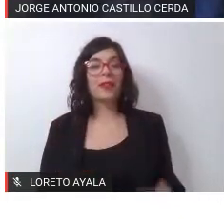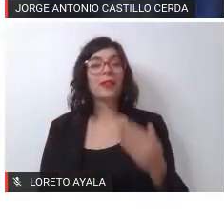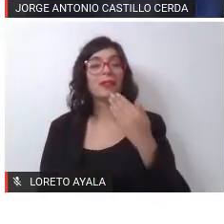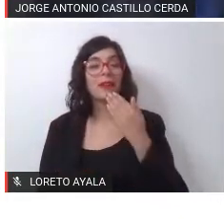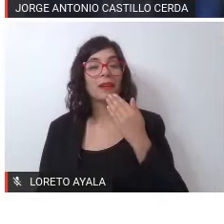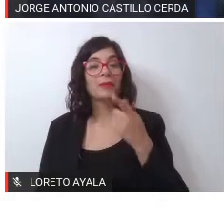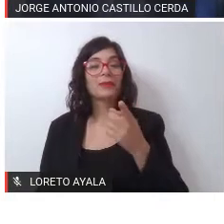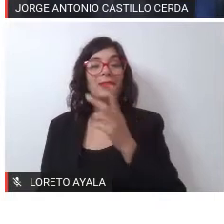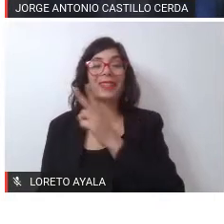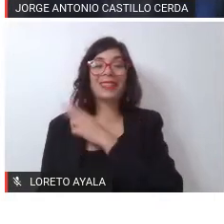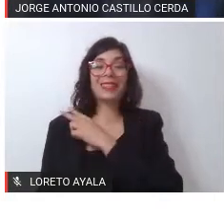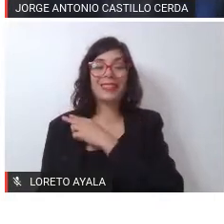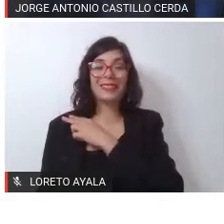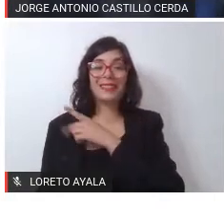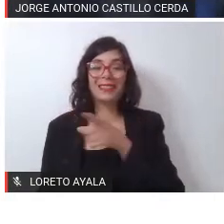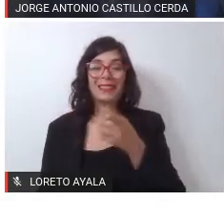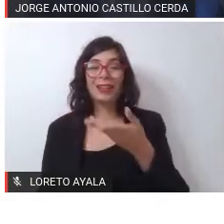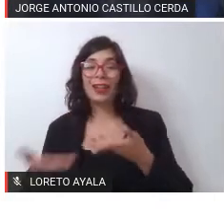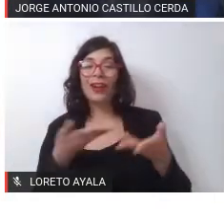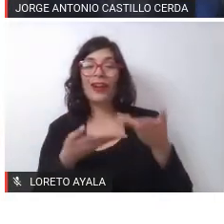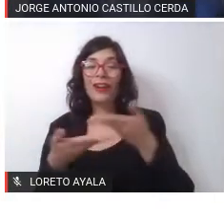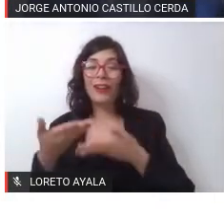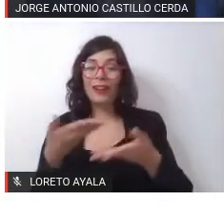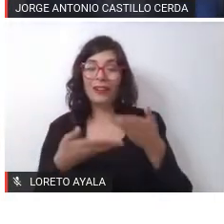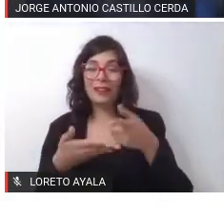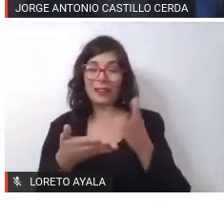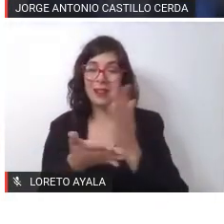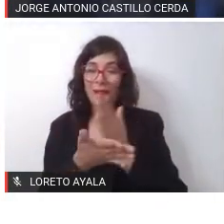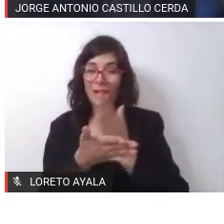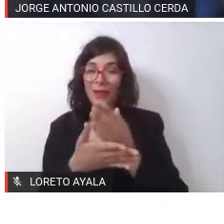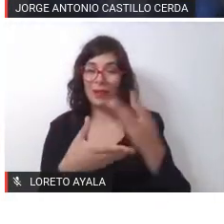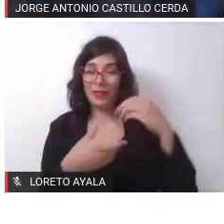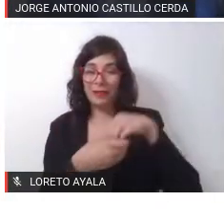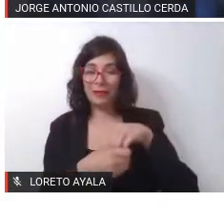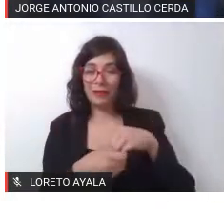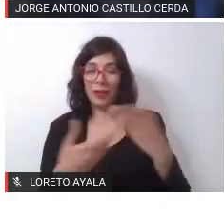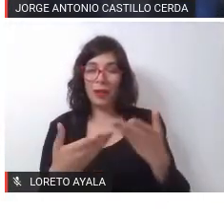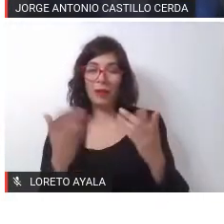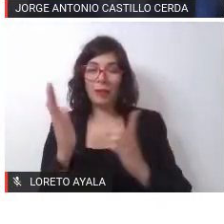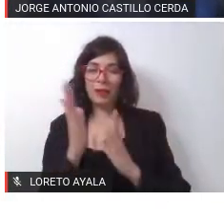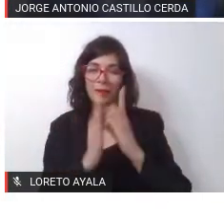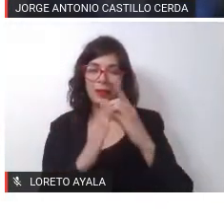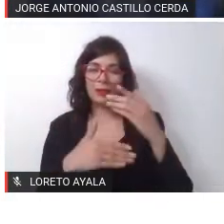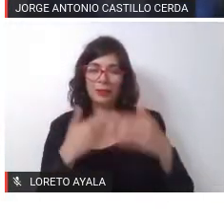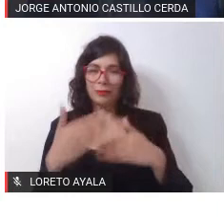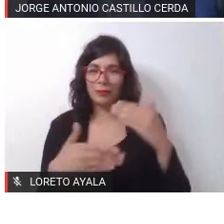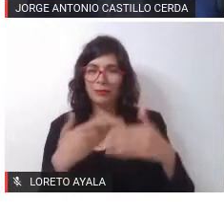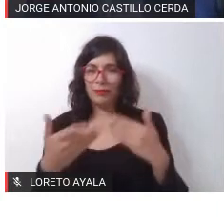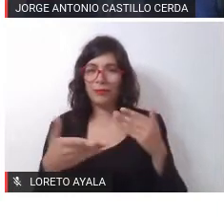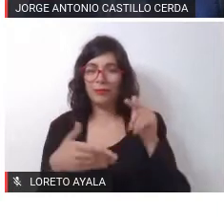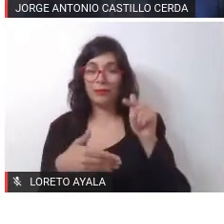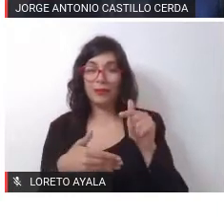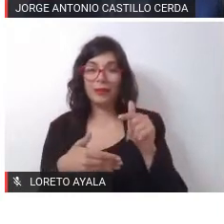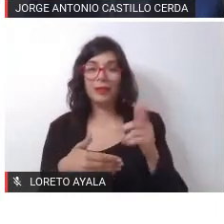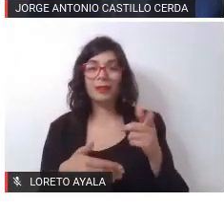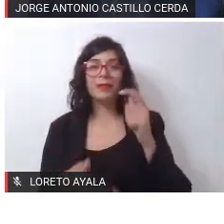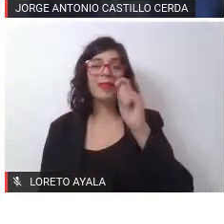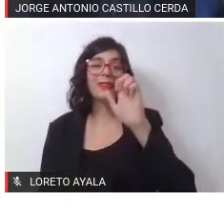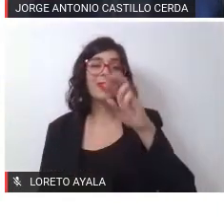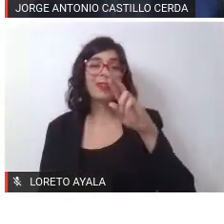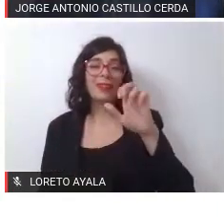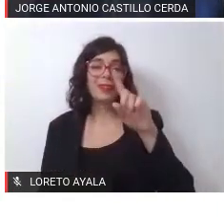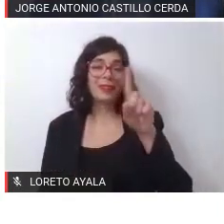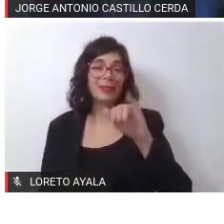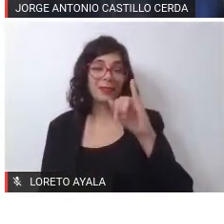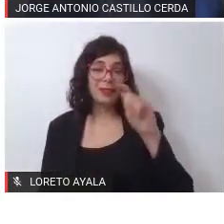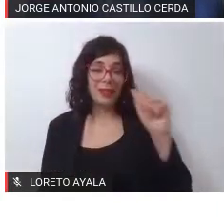jefa de convivencia escolar, de formación integral y convivencia escolar, con Teresita Hansen, vimos todos los